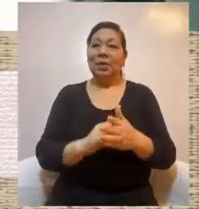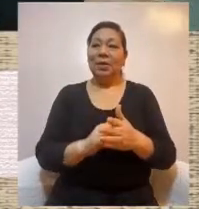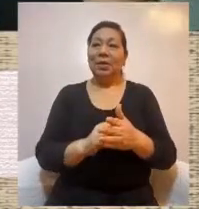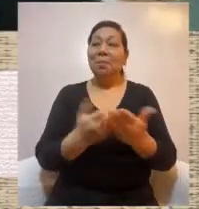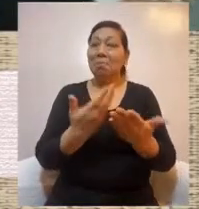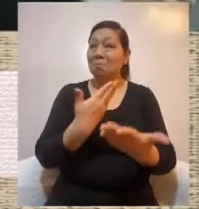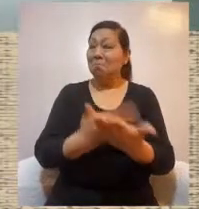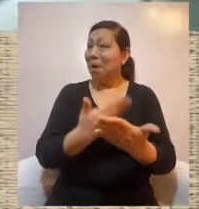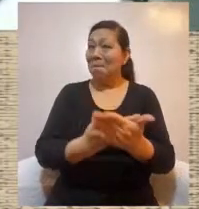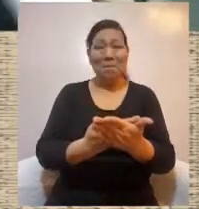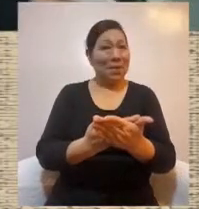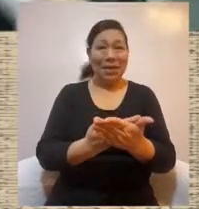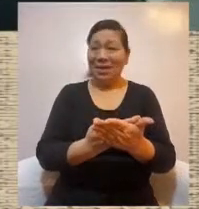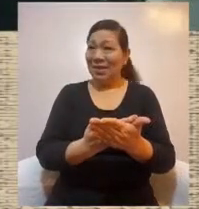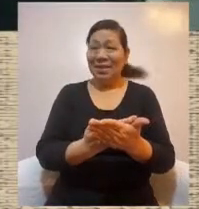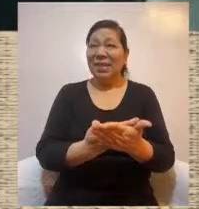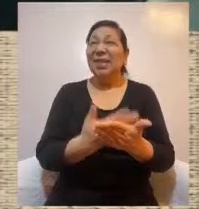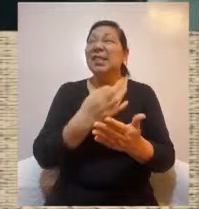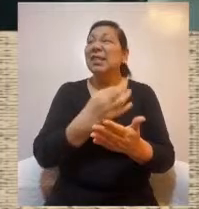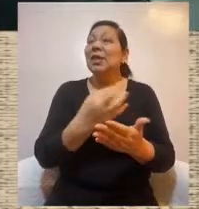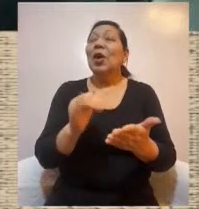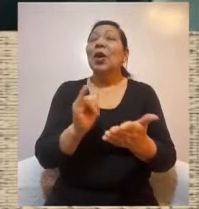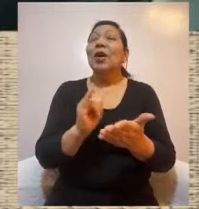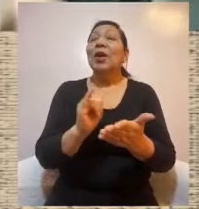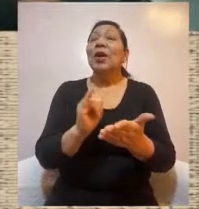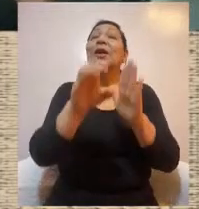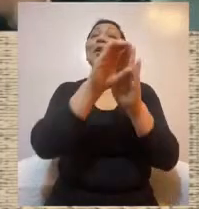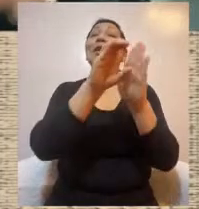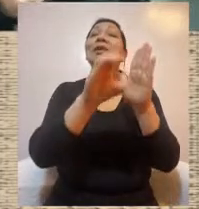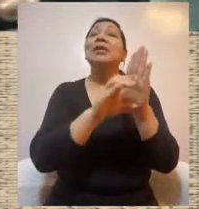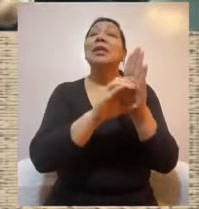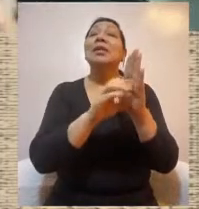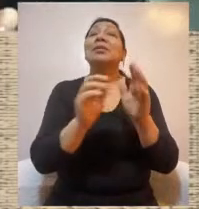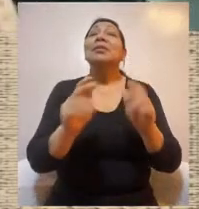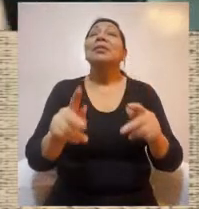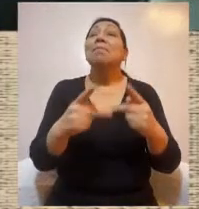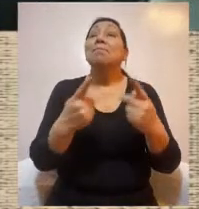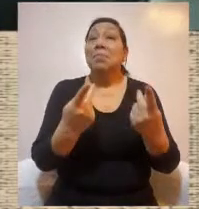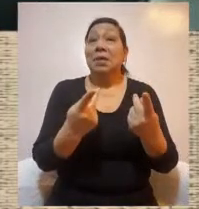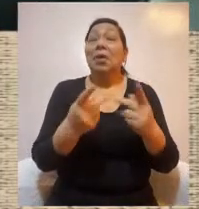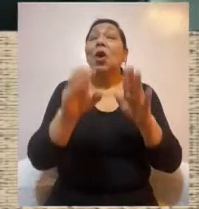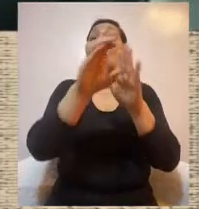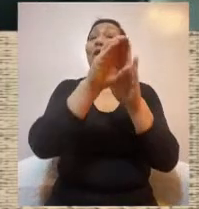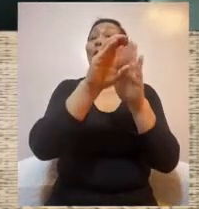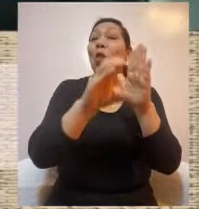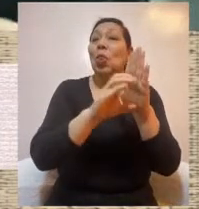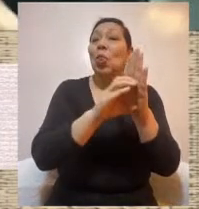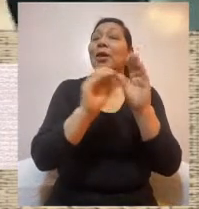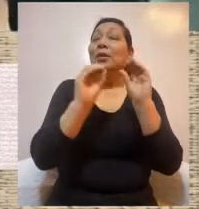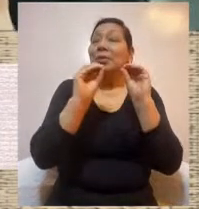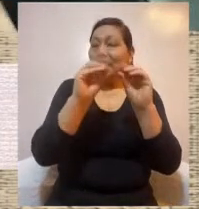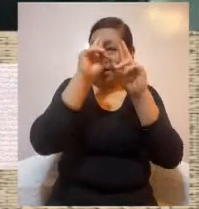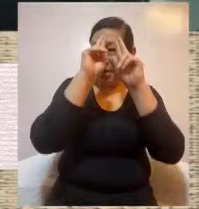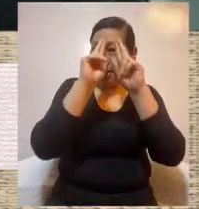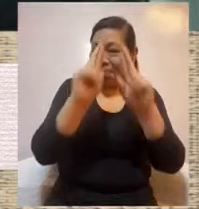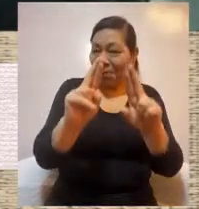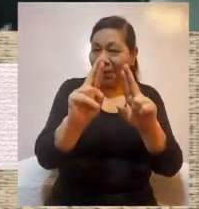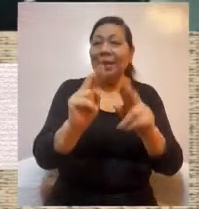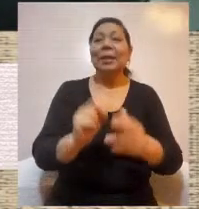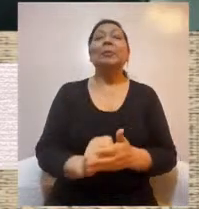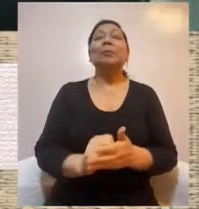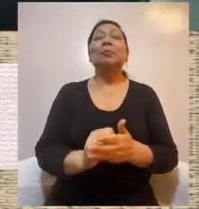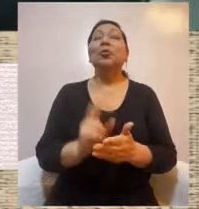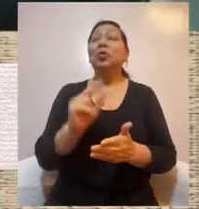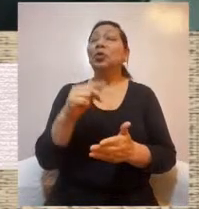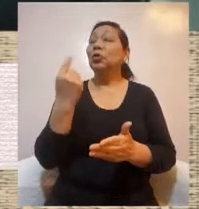constitución en papel, sino más bien que esta constitución se haga viva, que esta constitución se cumpla. De